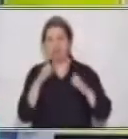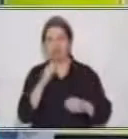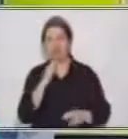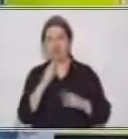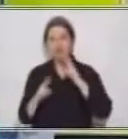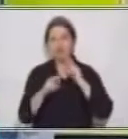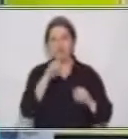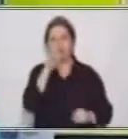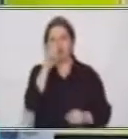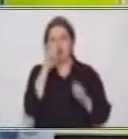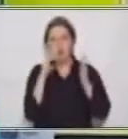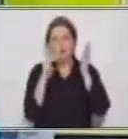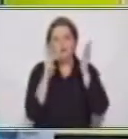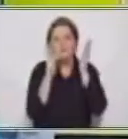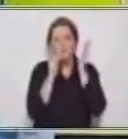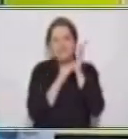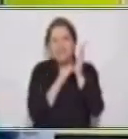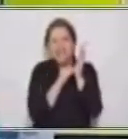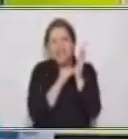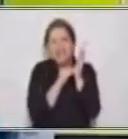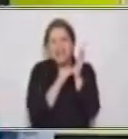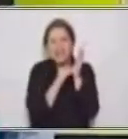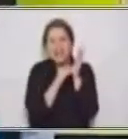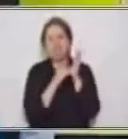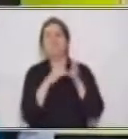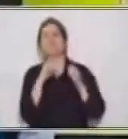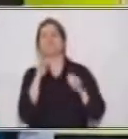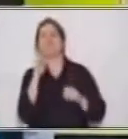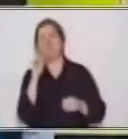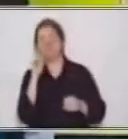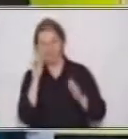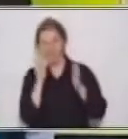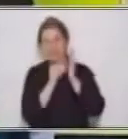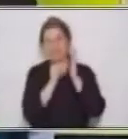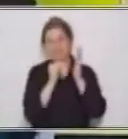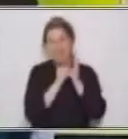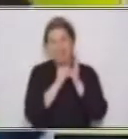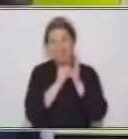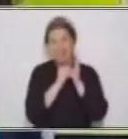1000 en billetes de 100.